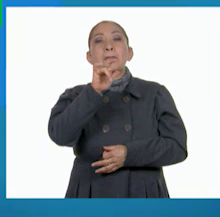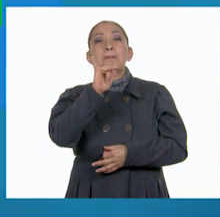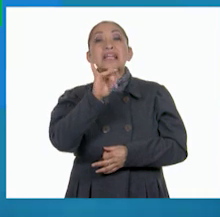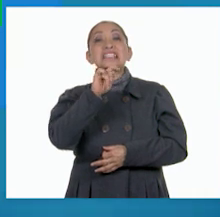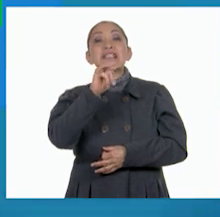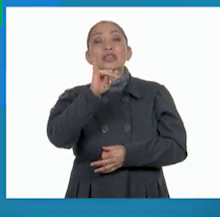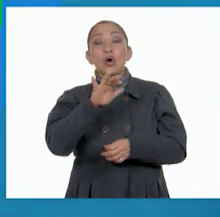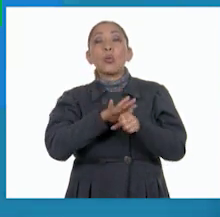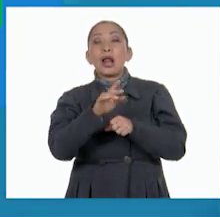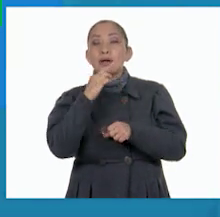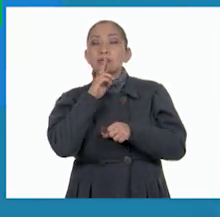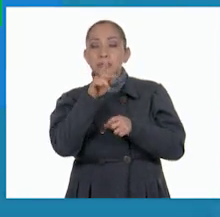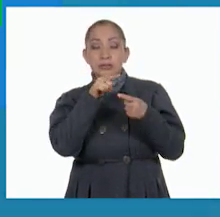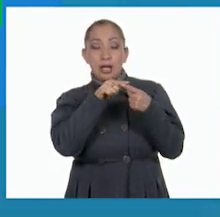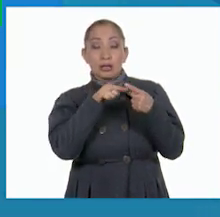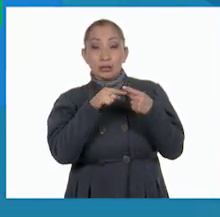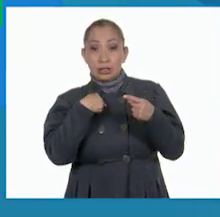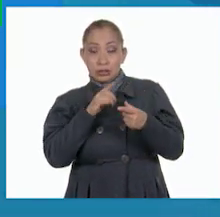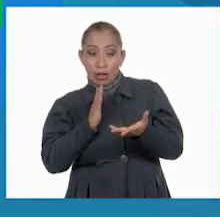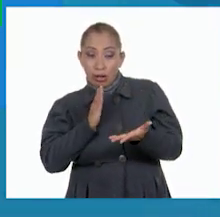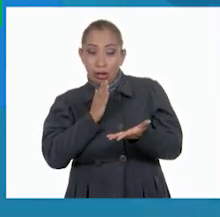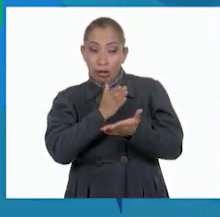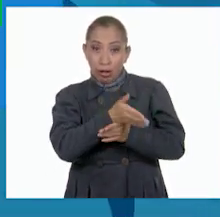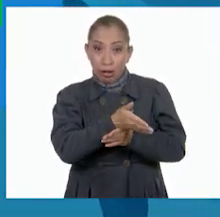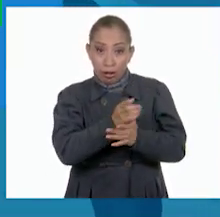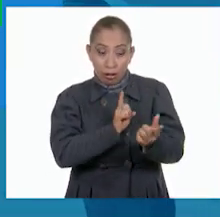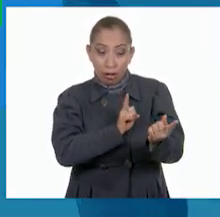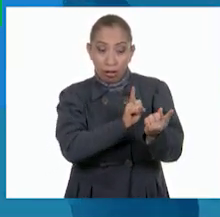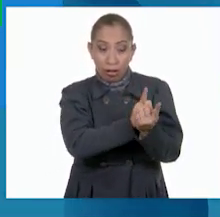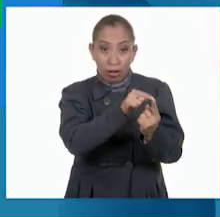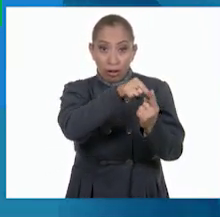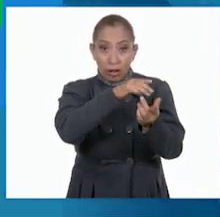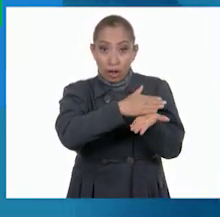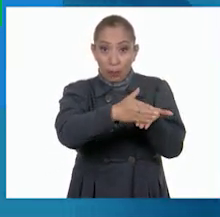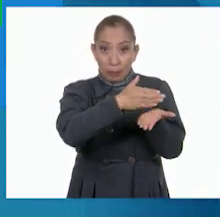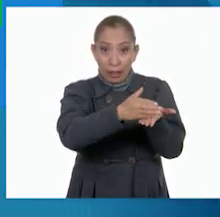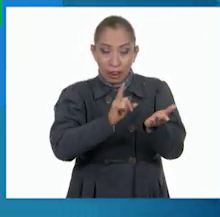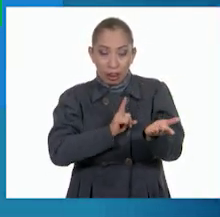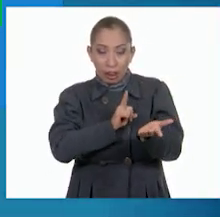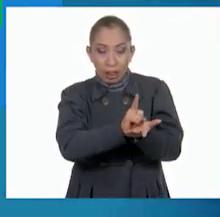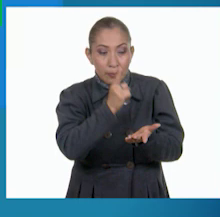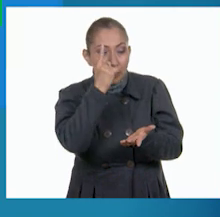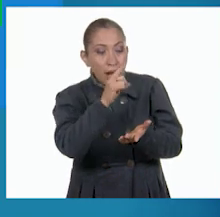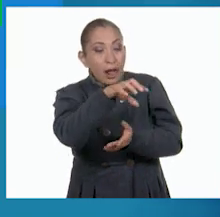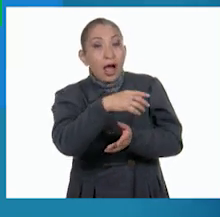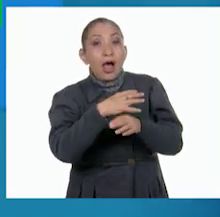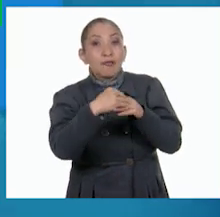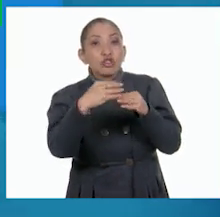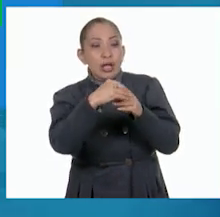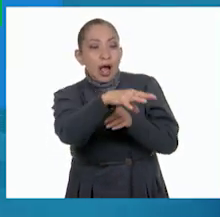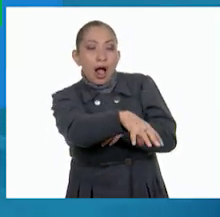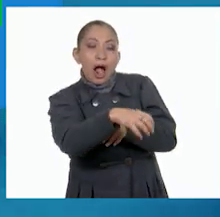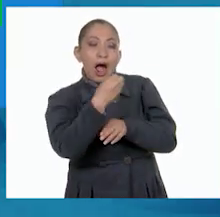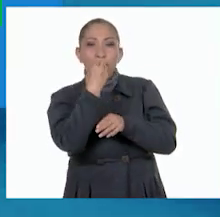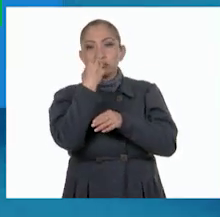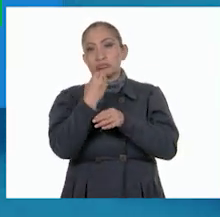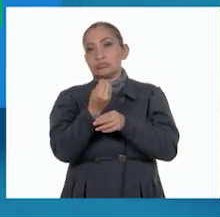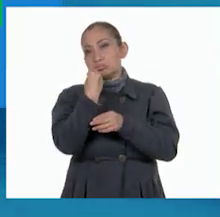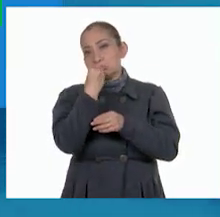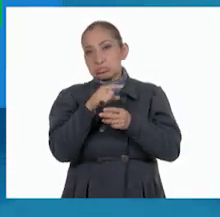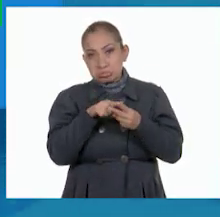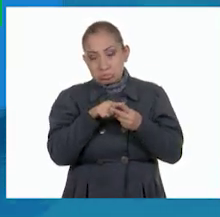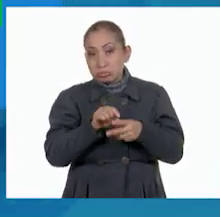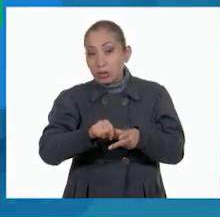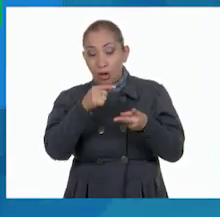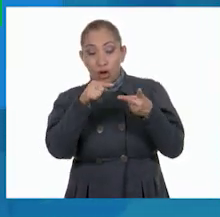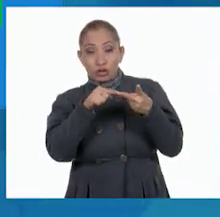son... Que si nos acercamos al nopal... Ajá. Pues solo es para tomar su fruto. Uh-huh. Y el otro